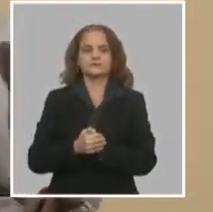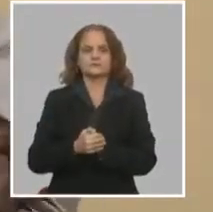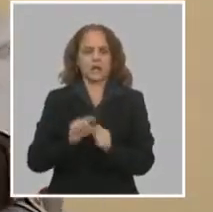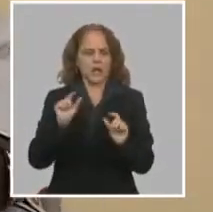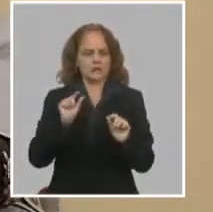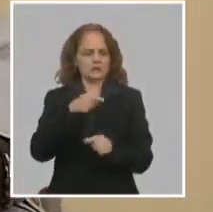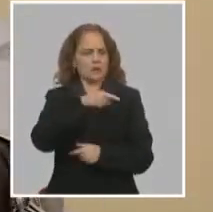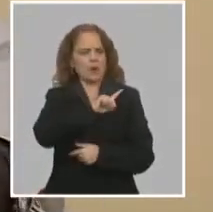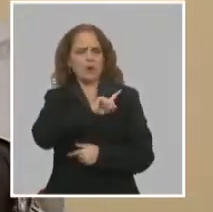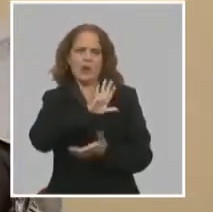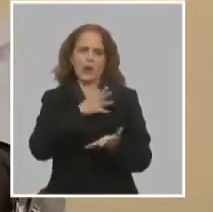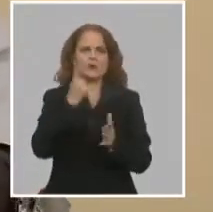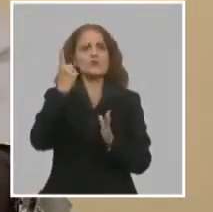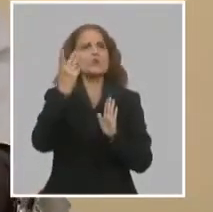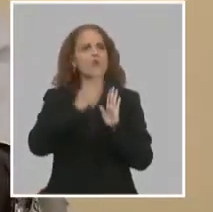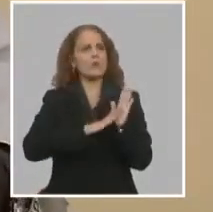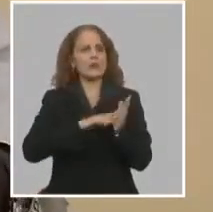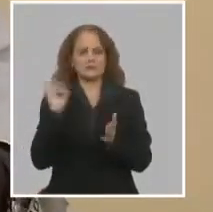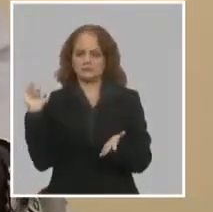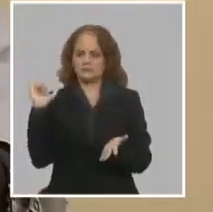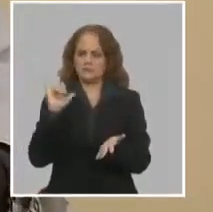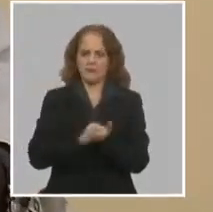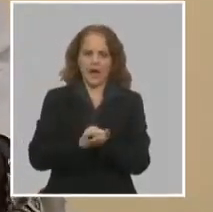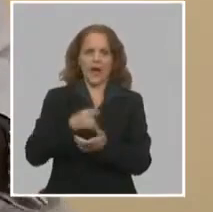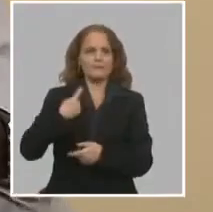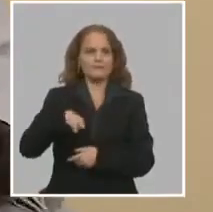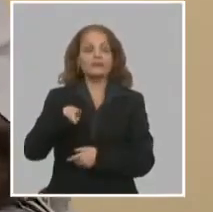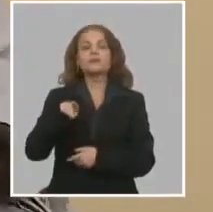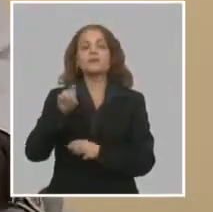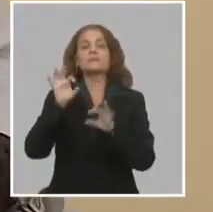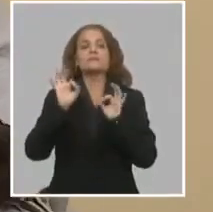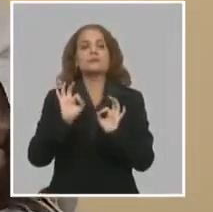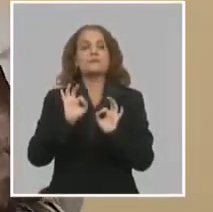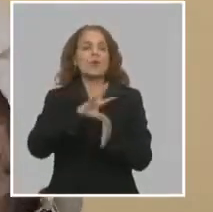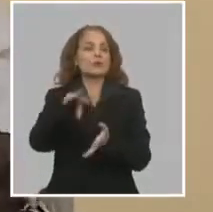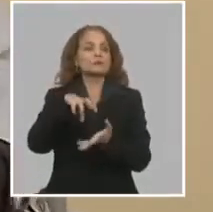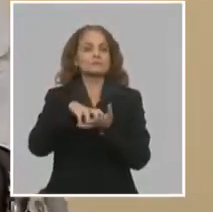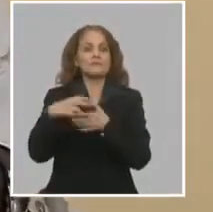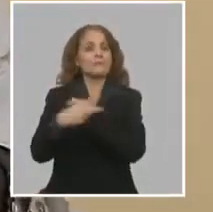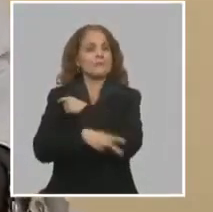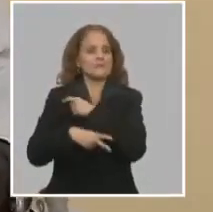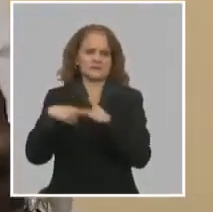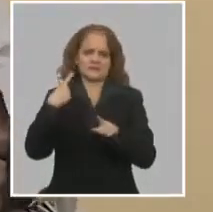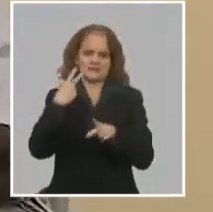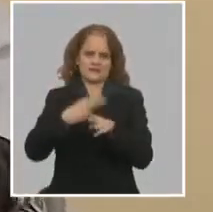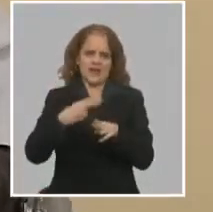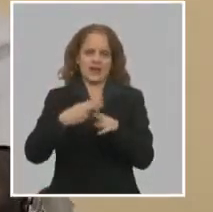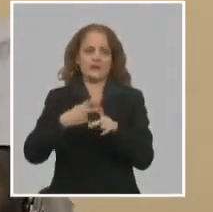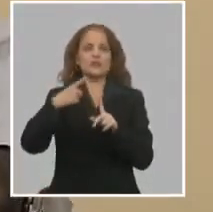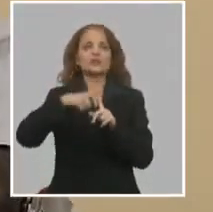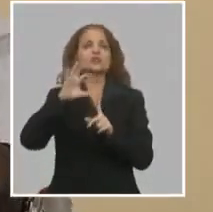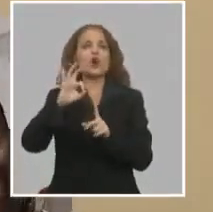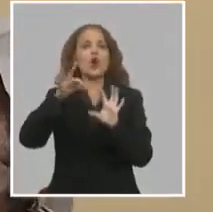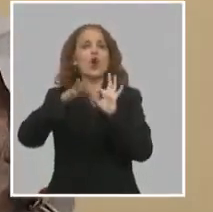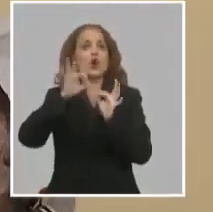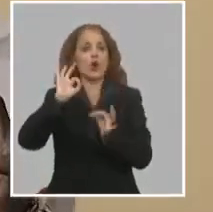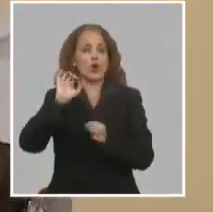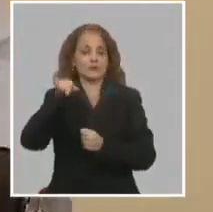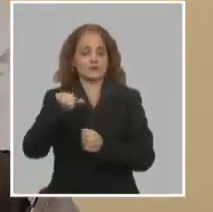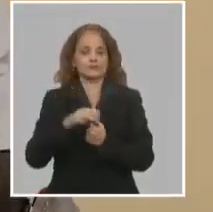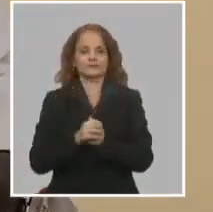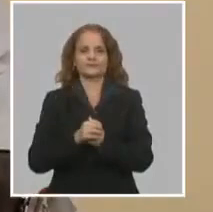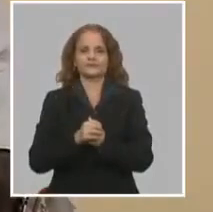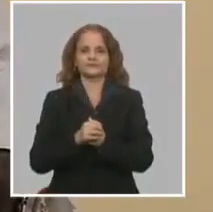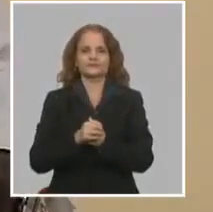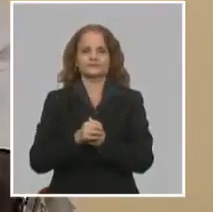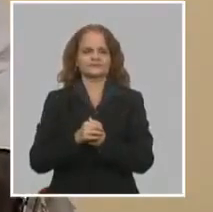prácticamente hace poco más de un mes, regresamos de esta misión en la República Togolesa, o Togo. Primero, significar